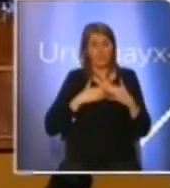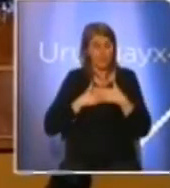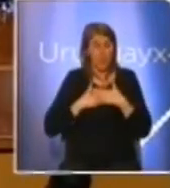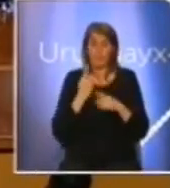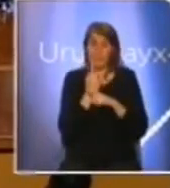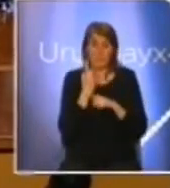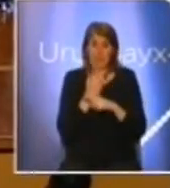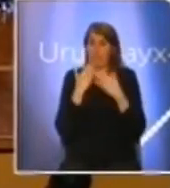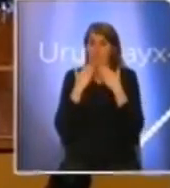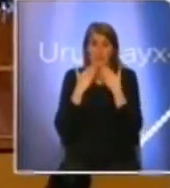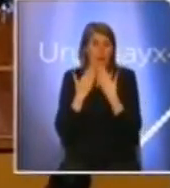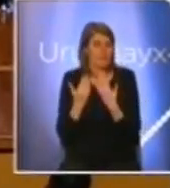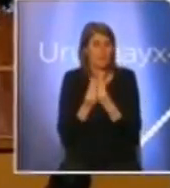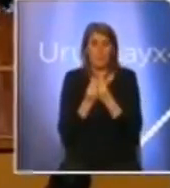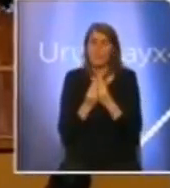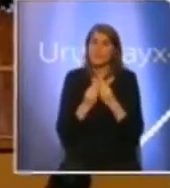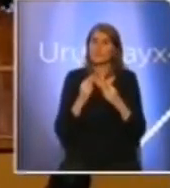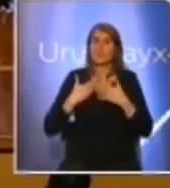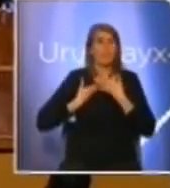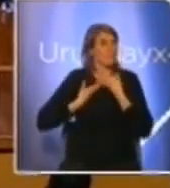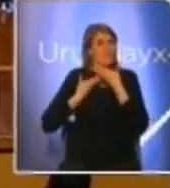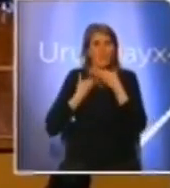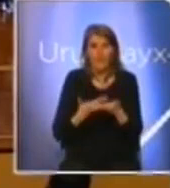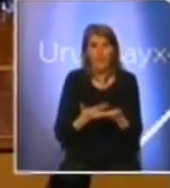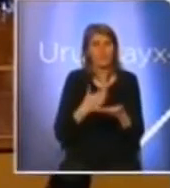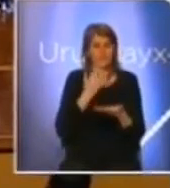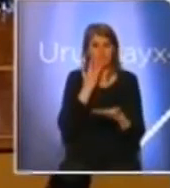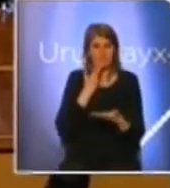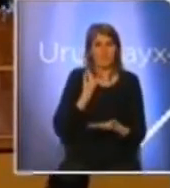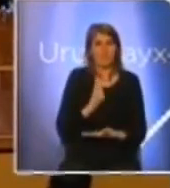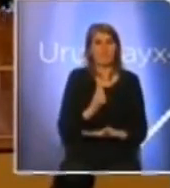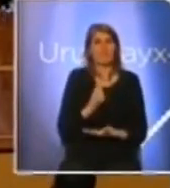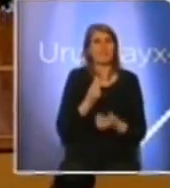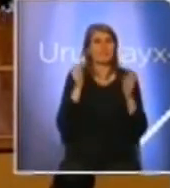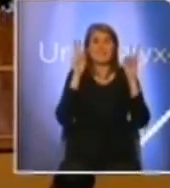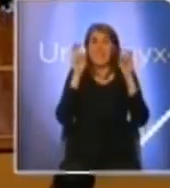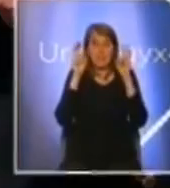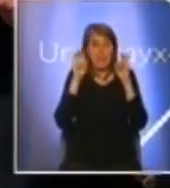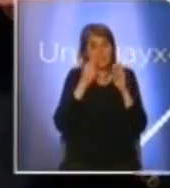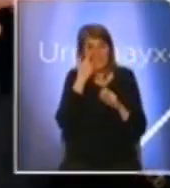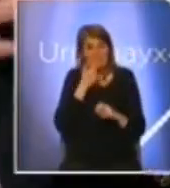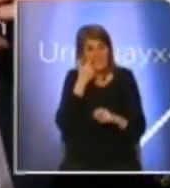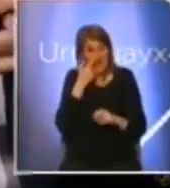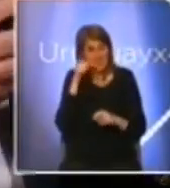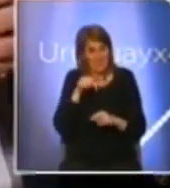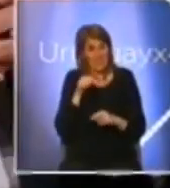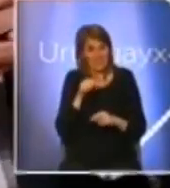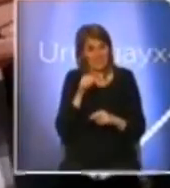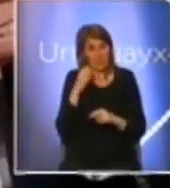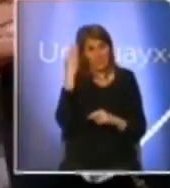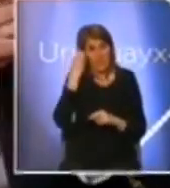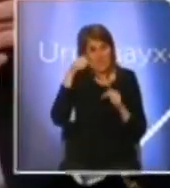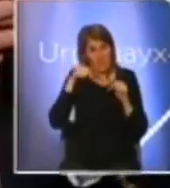quiero agradecer muchísimo la invitación y traer algunos temas a la conversación, básicamente en